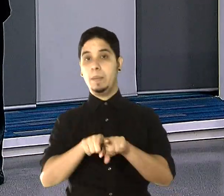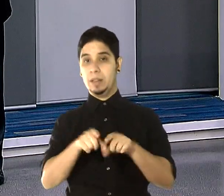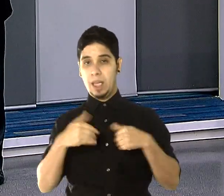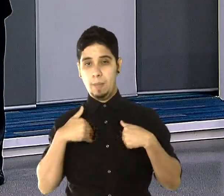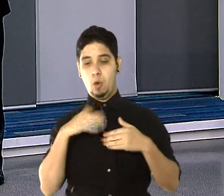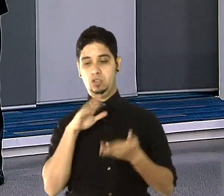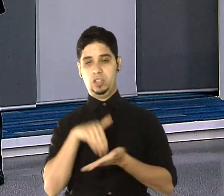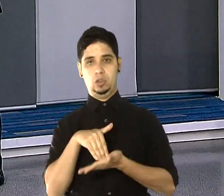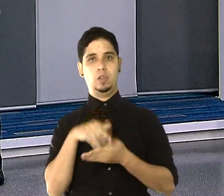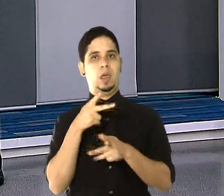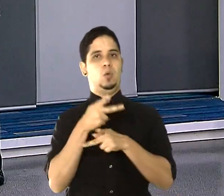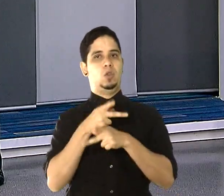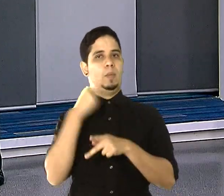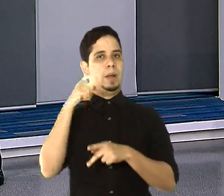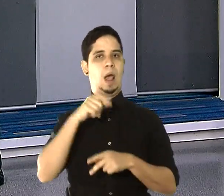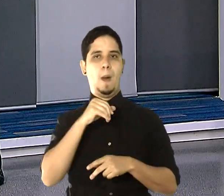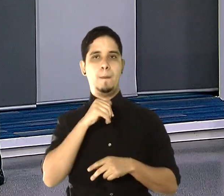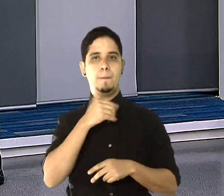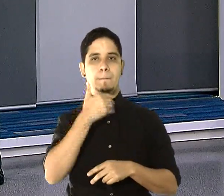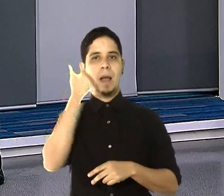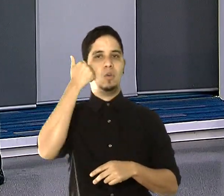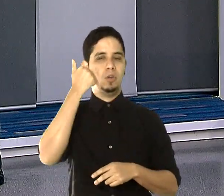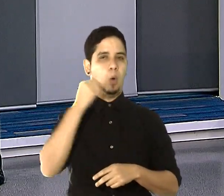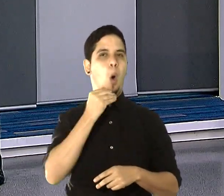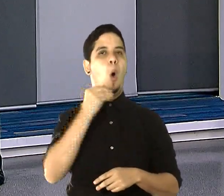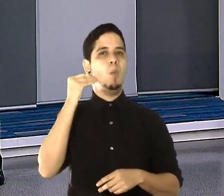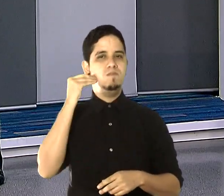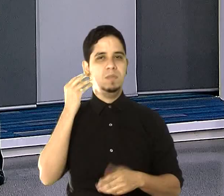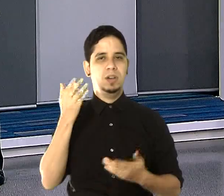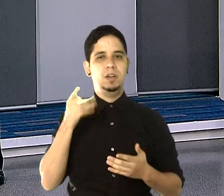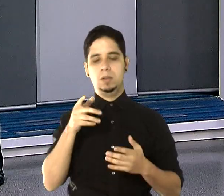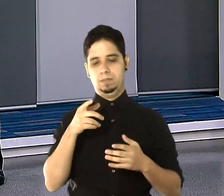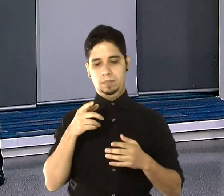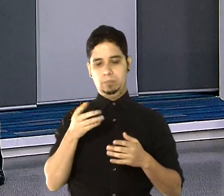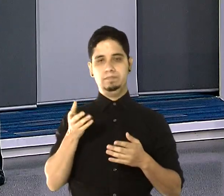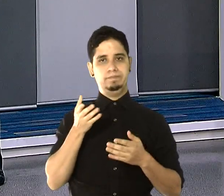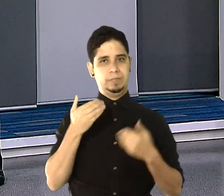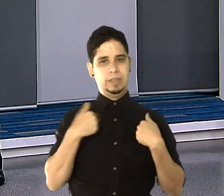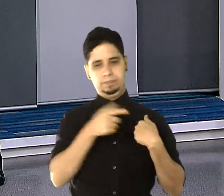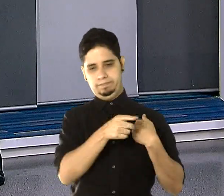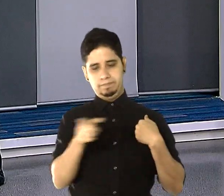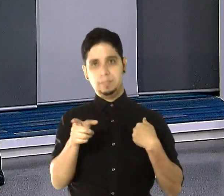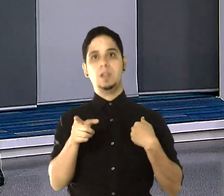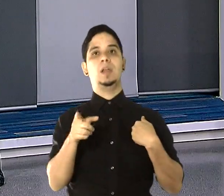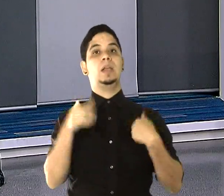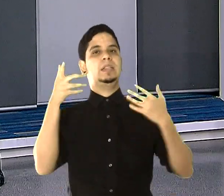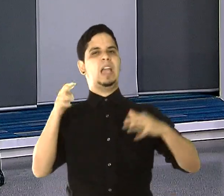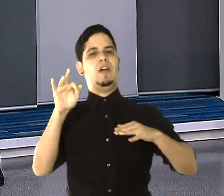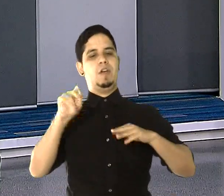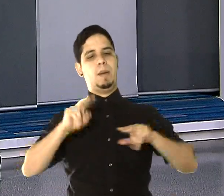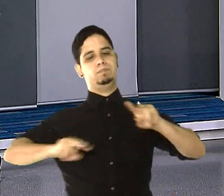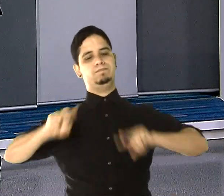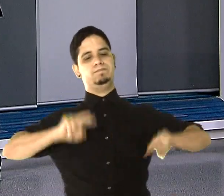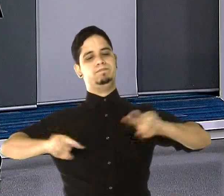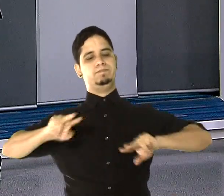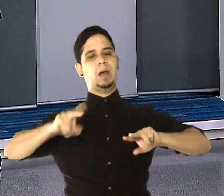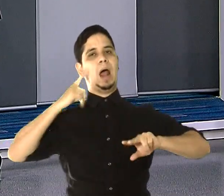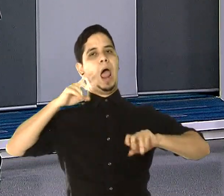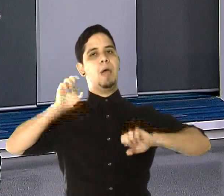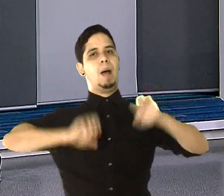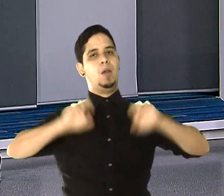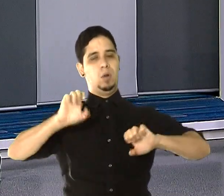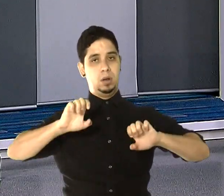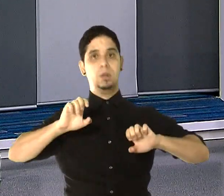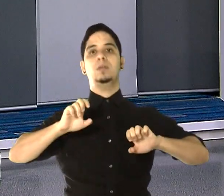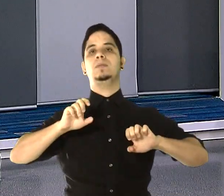de envejecientes que han solicitado estos fondos que cualifican y que ya FEMA se los está aprobando o va a estar evaluando la aprobación, donde